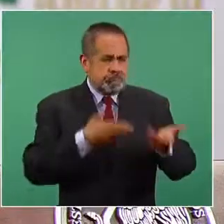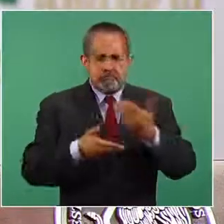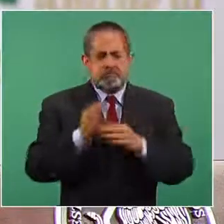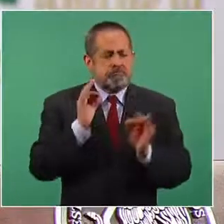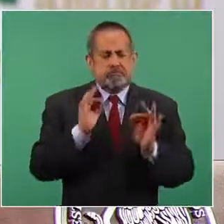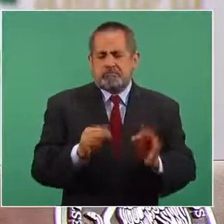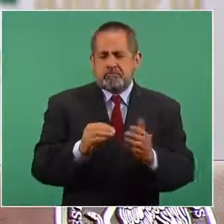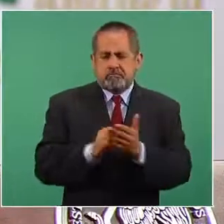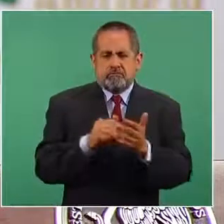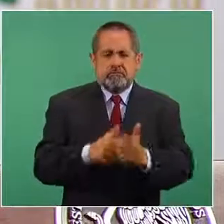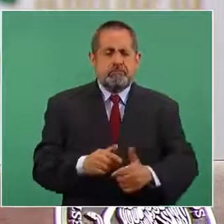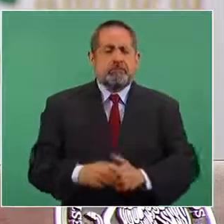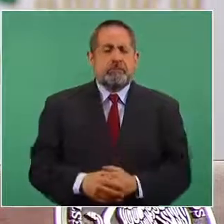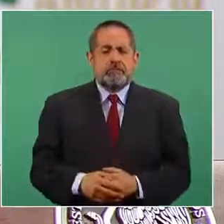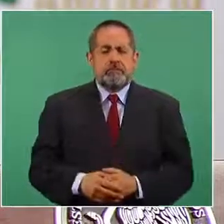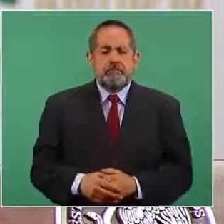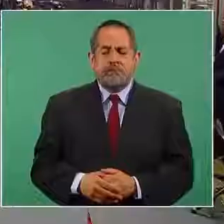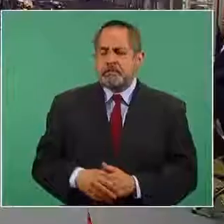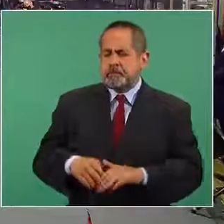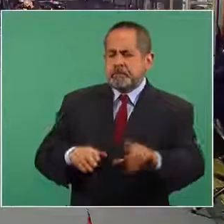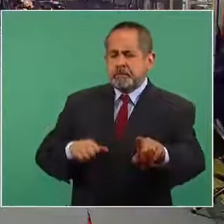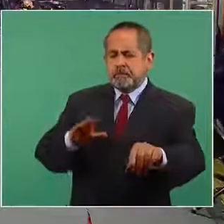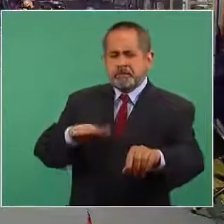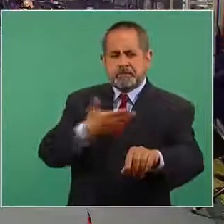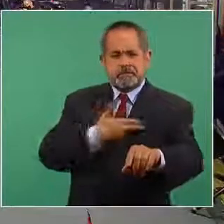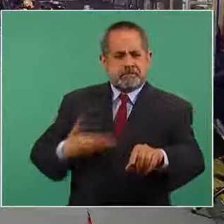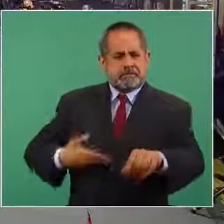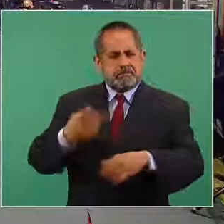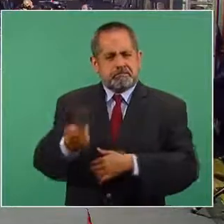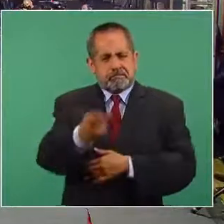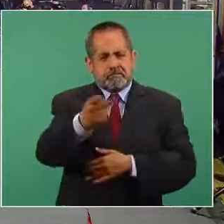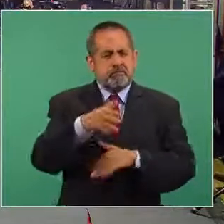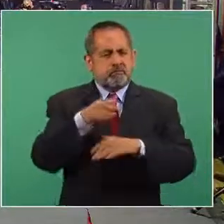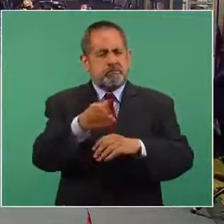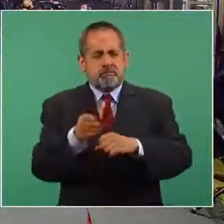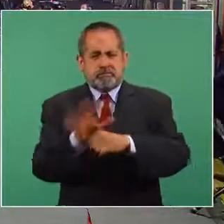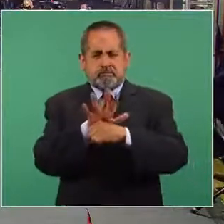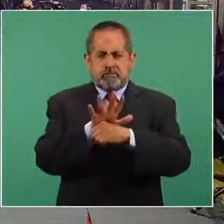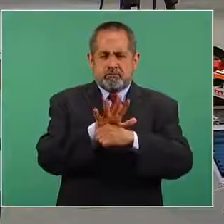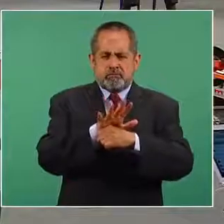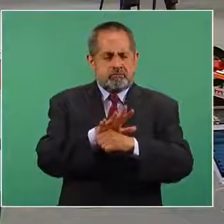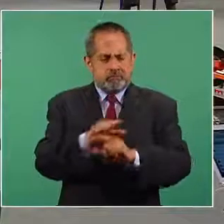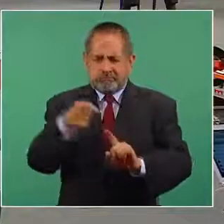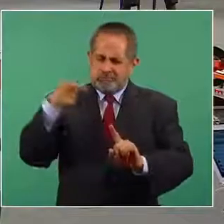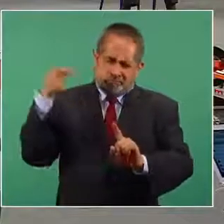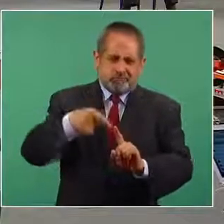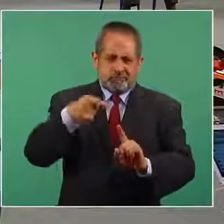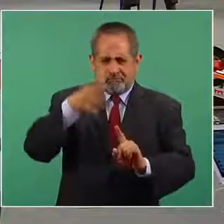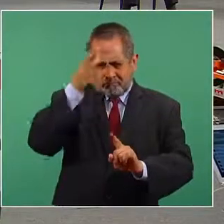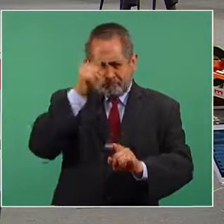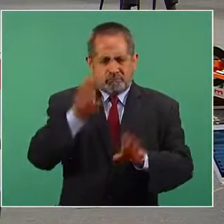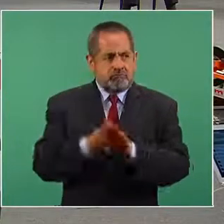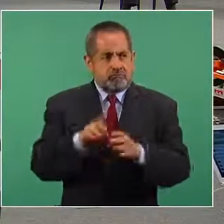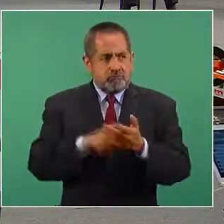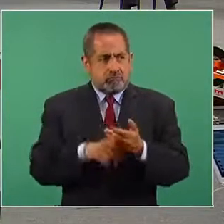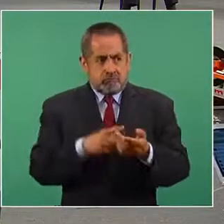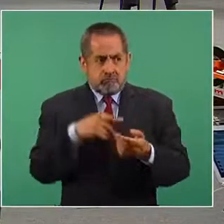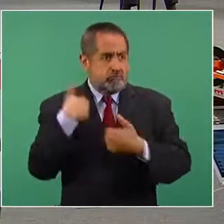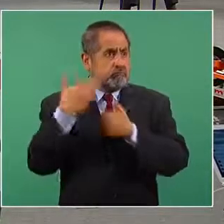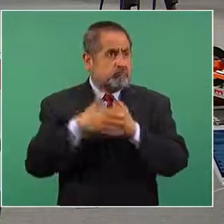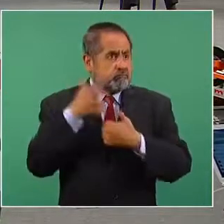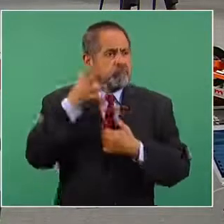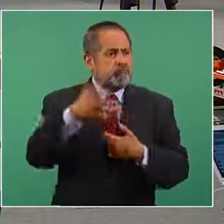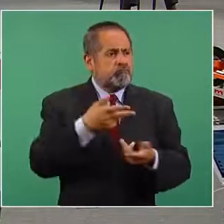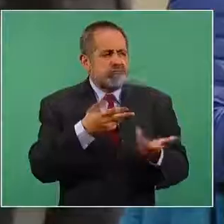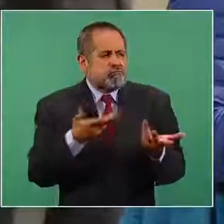bilateral. Presidente, en términos de la vacuna en concreto, ¿qué acuerdo fue el que tomaron? O sea, sí habrá cooperación en el futuro,